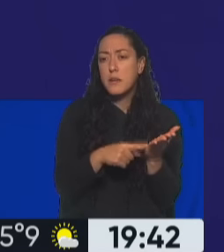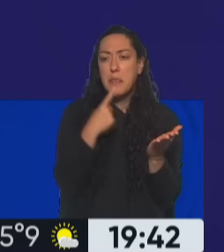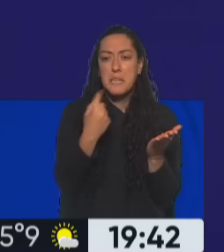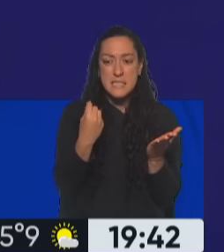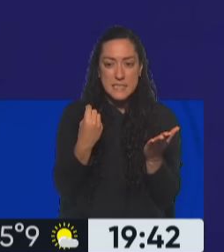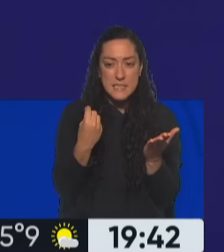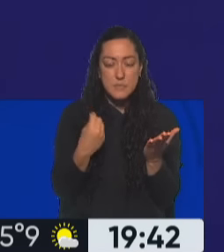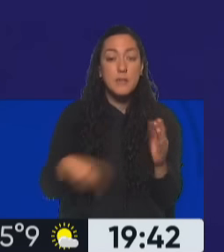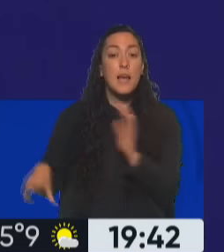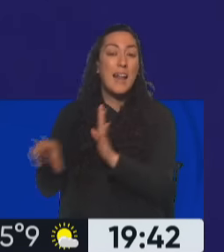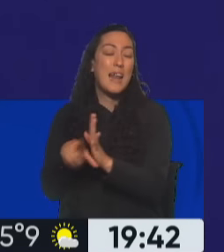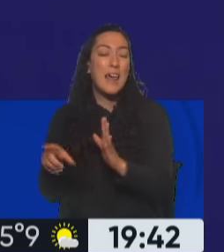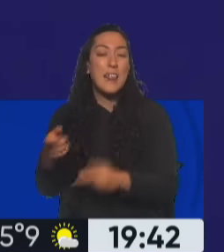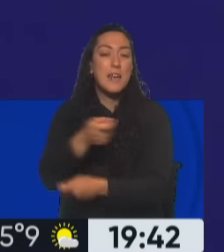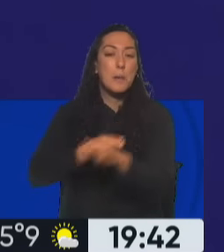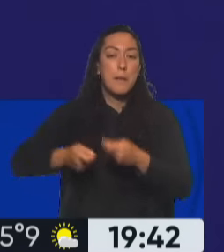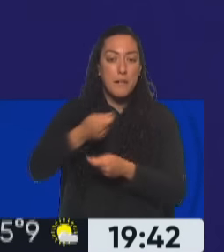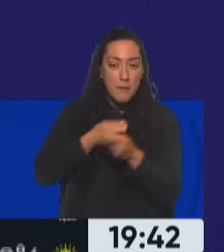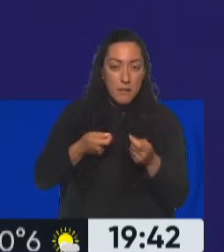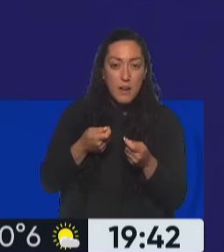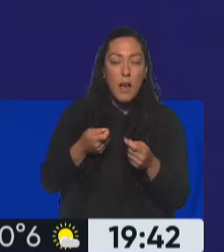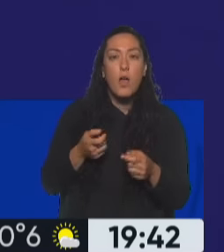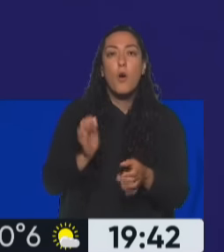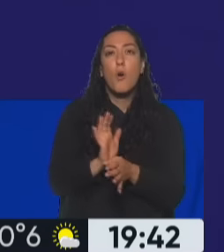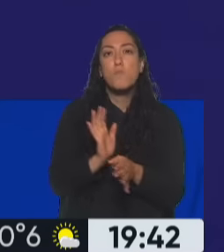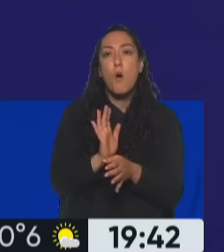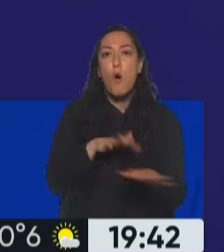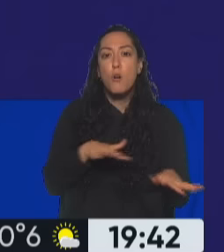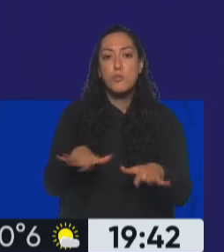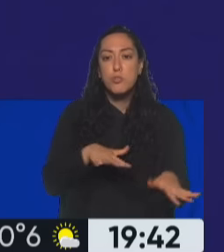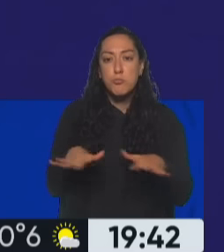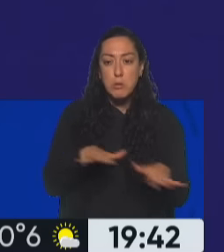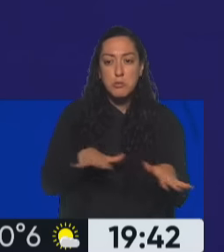Poder o Ley de Mercado, dice, es como el caso de,